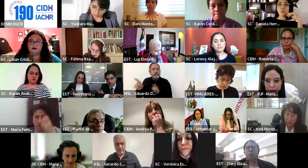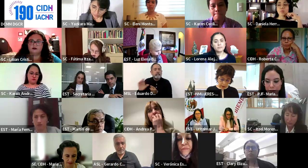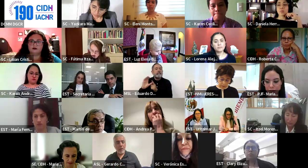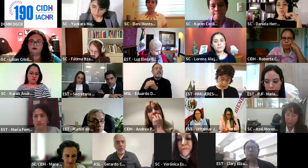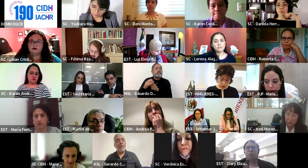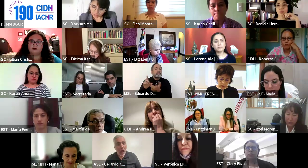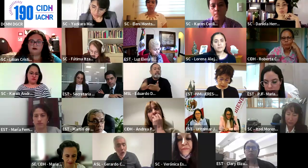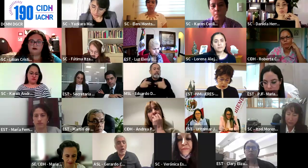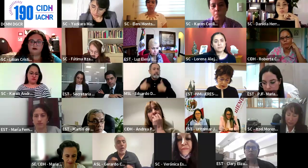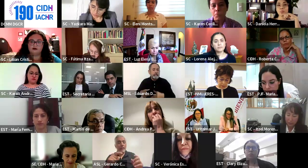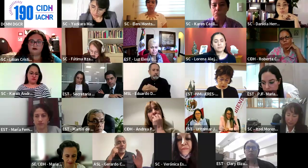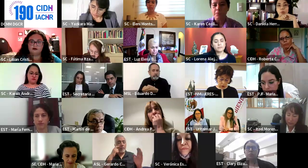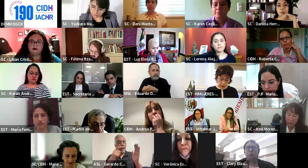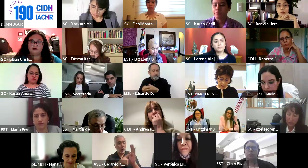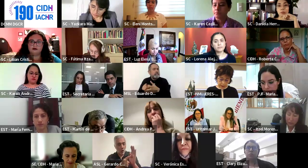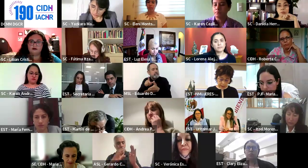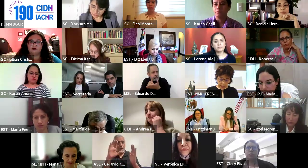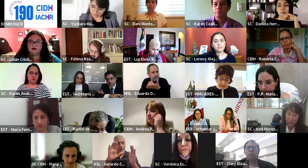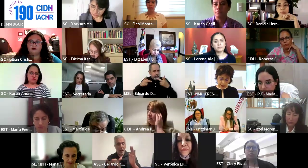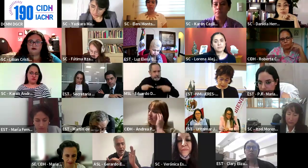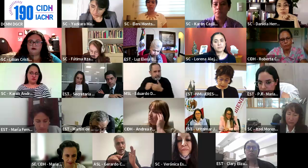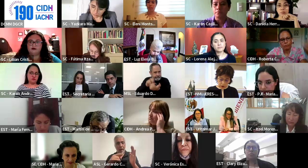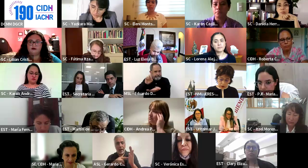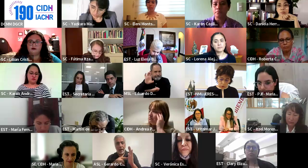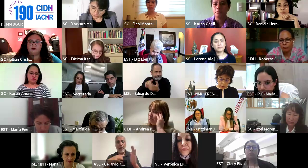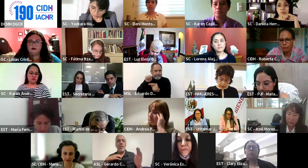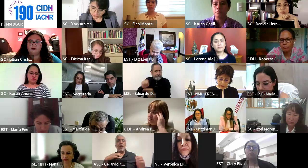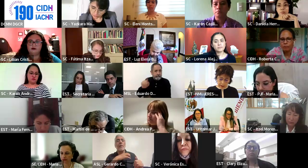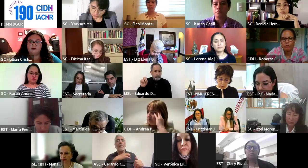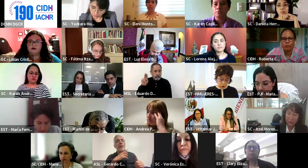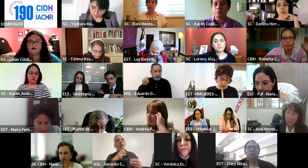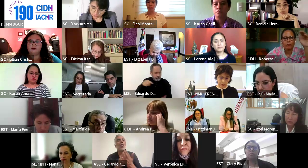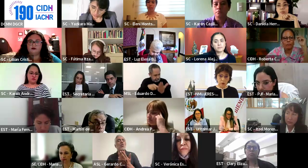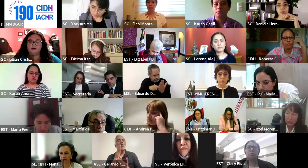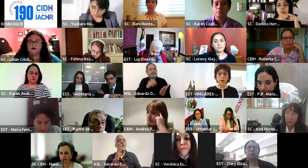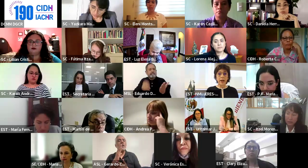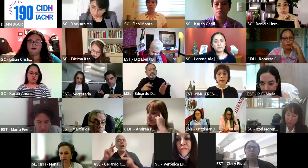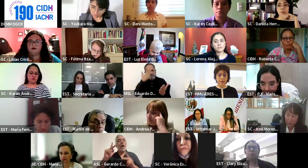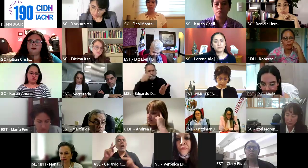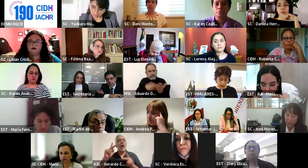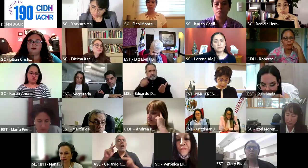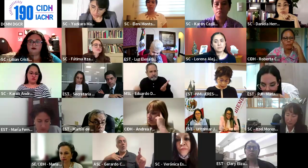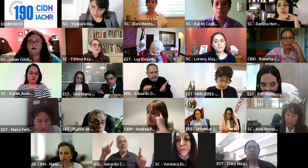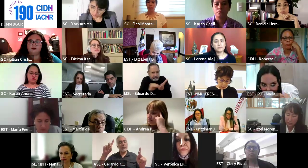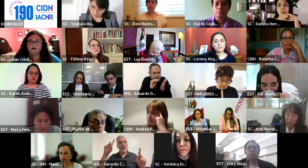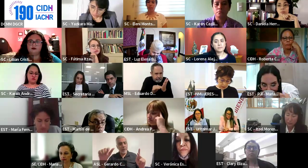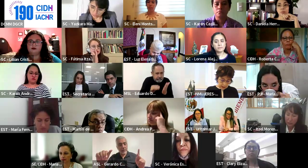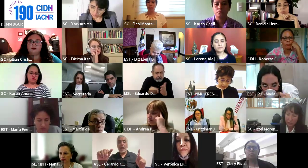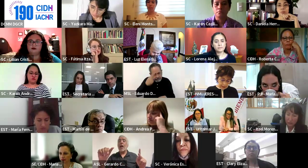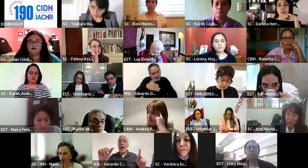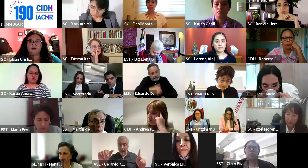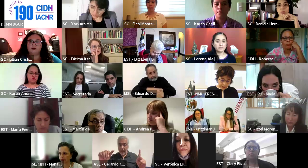los Derechos Humanos, perdón, los Derechos de las Personas con Discapacidad de Naciones Unidas en sus observaciones finales a